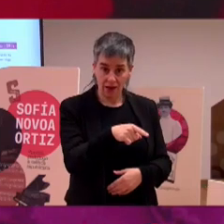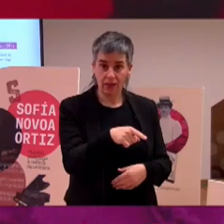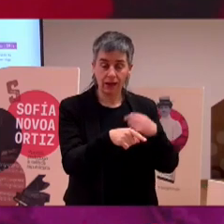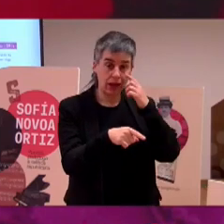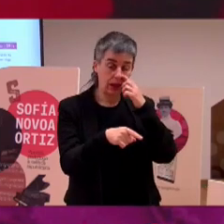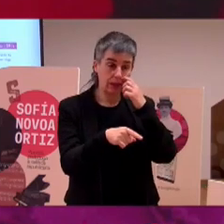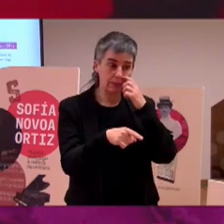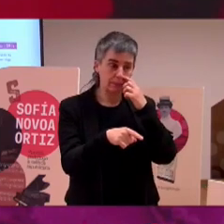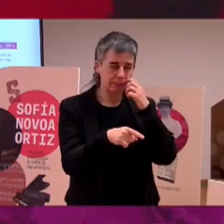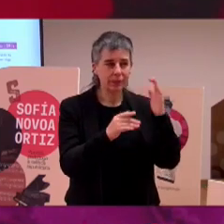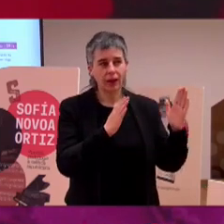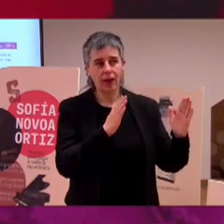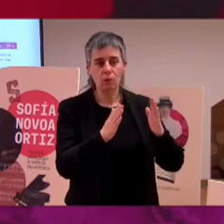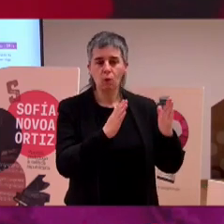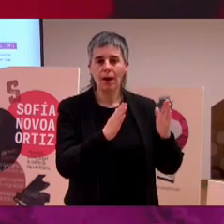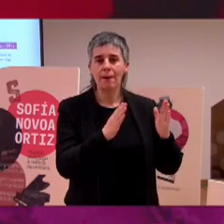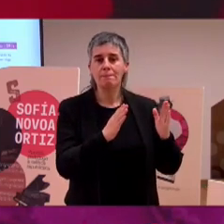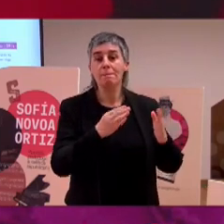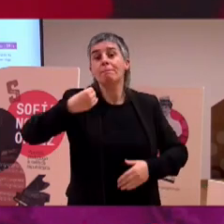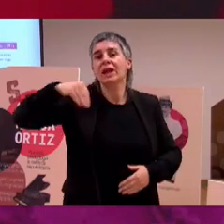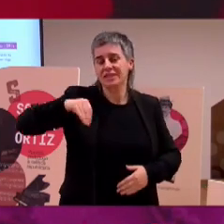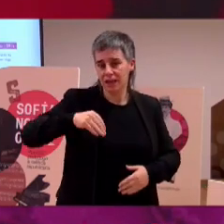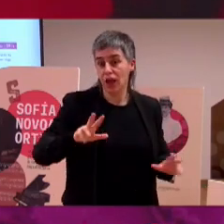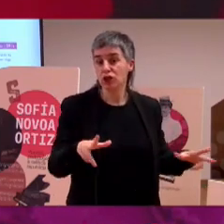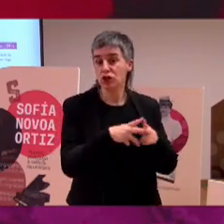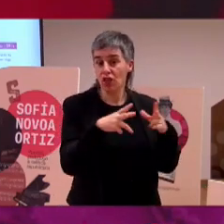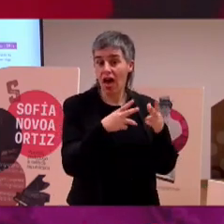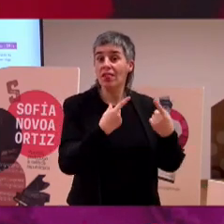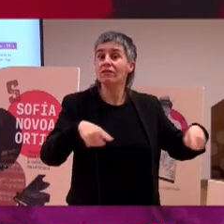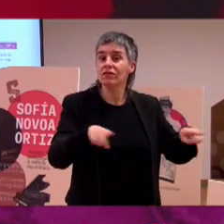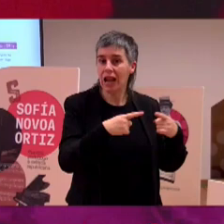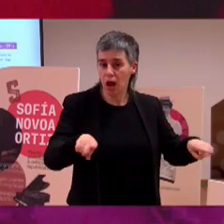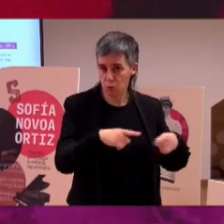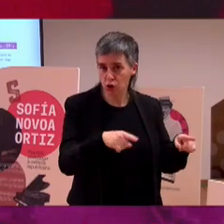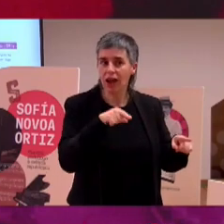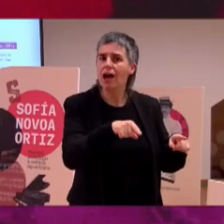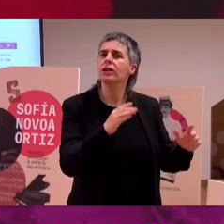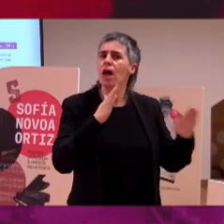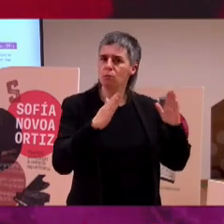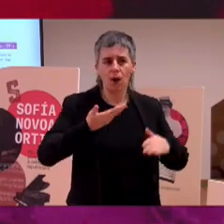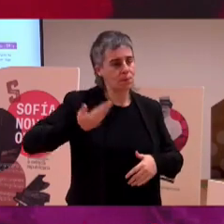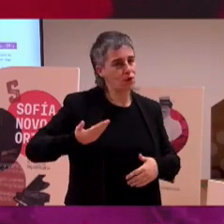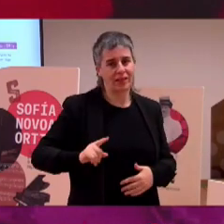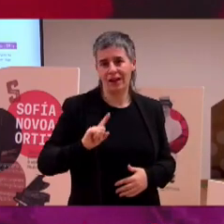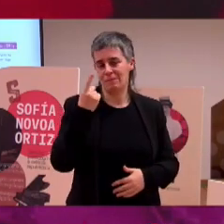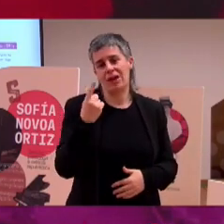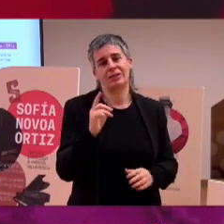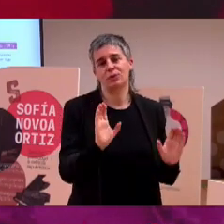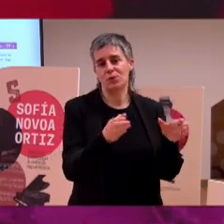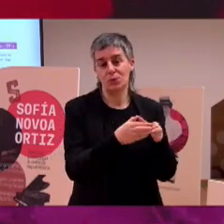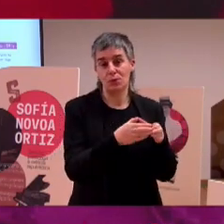que él preside a Sociedade Filarmónica, son os anos de ouro da Filarmónica. Son cando veñen